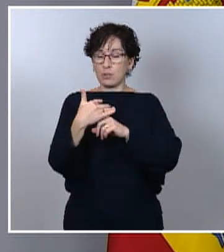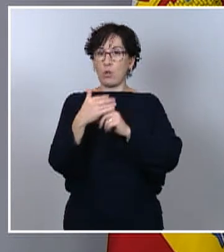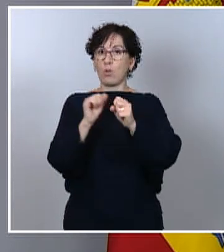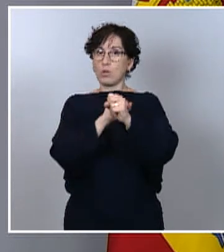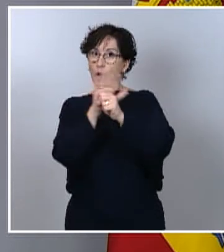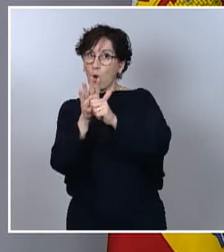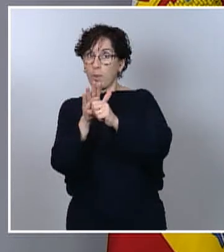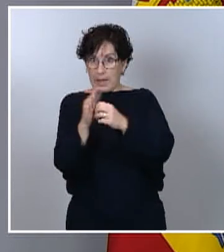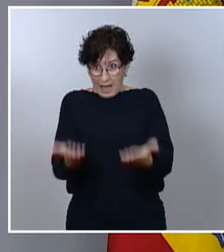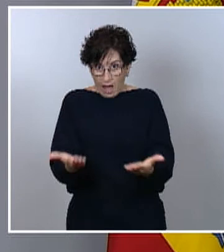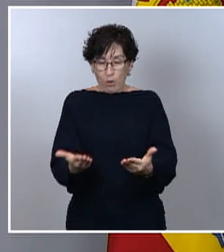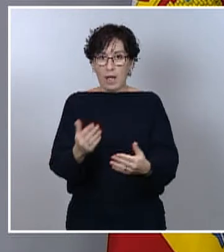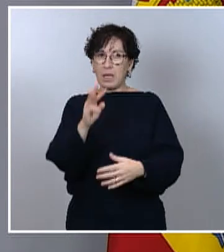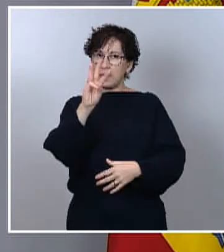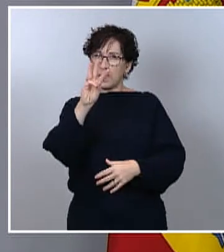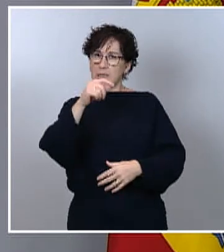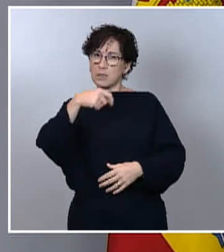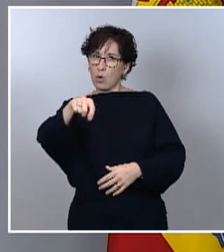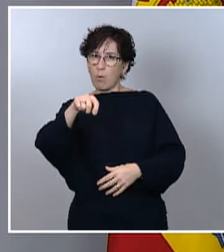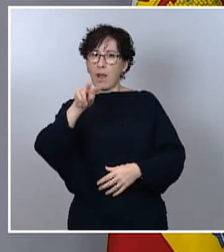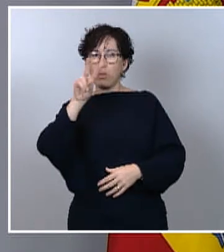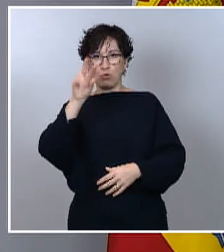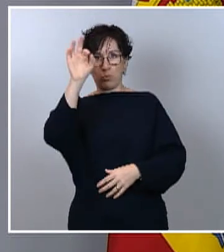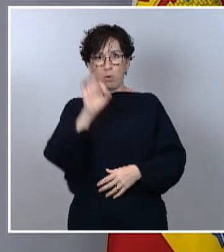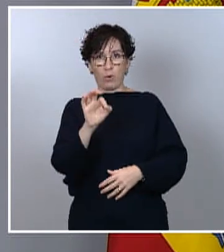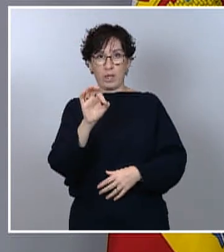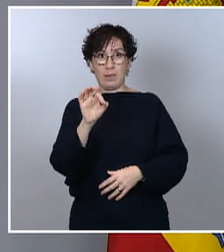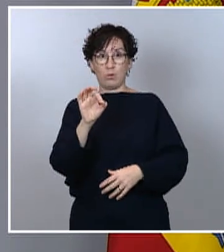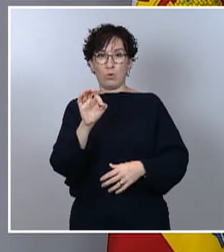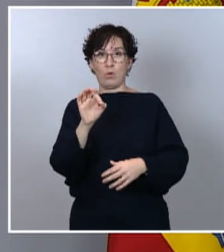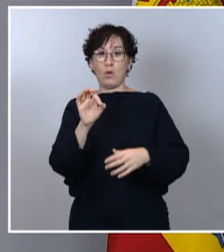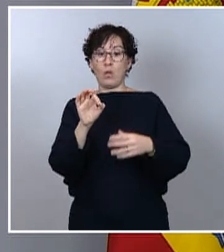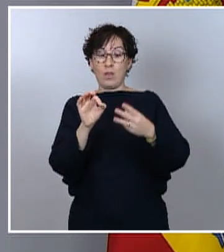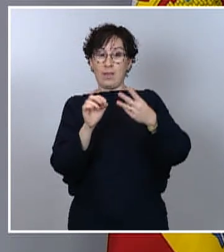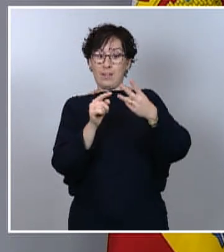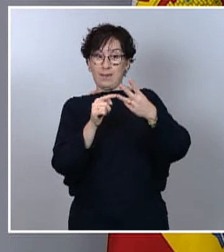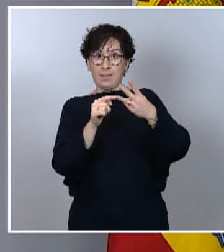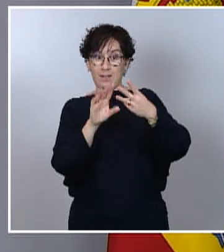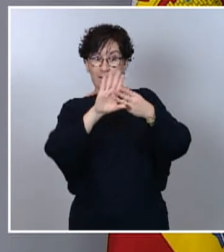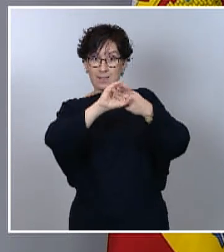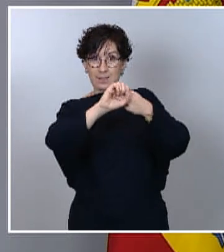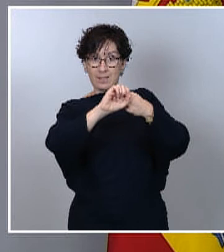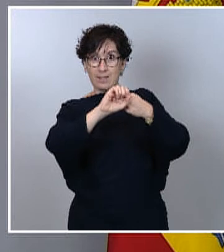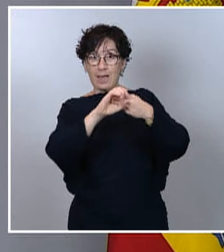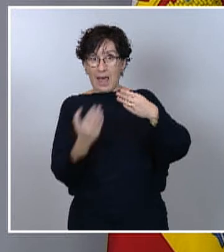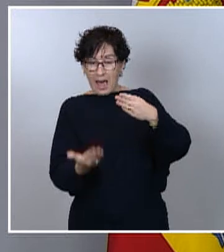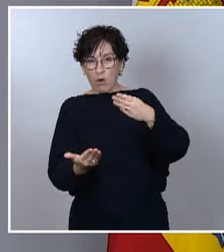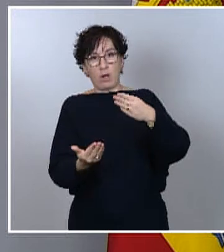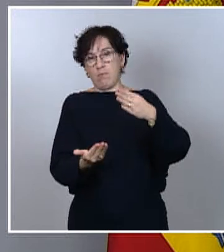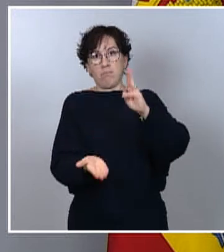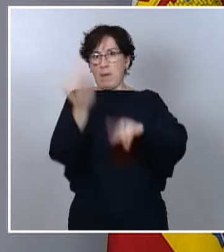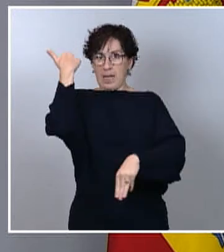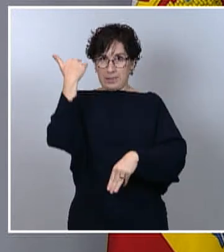en el conjunto del país, que es muy superior a la que terminamos encontrando en la ronda 3, que se situaba en torno